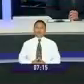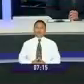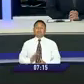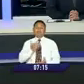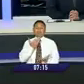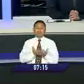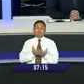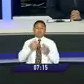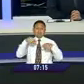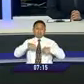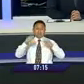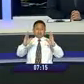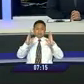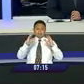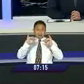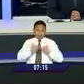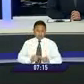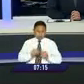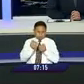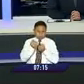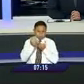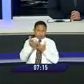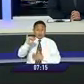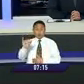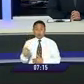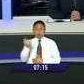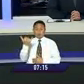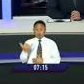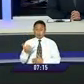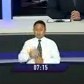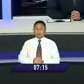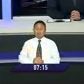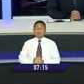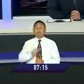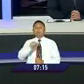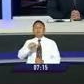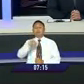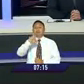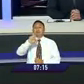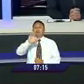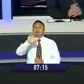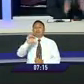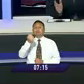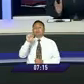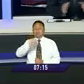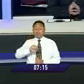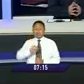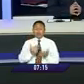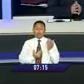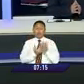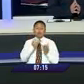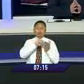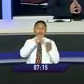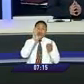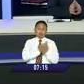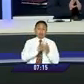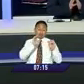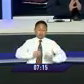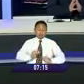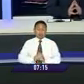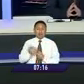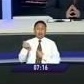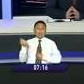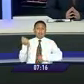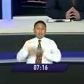Gracias por acompañarnos. Les seguimos contando en este día jueves. El ARSA y el Ministerio de Salud Pública estarían desarrollando una app, un aplicativo para controlar